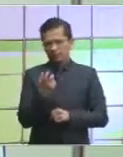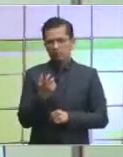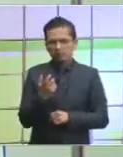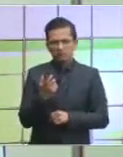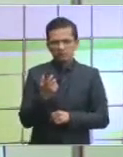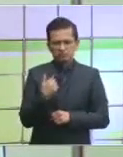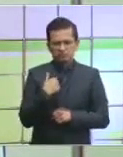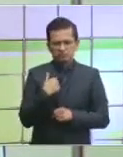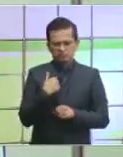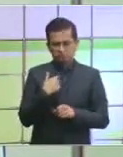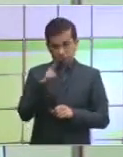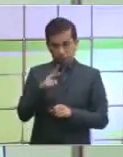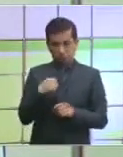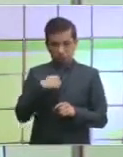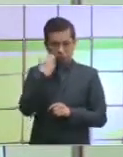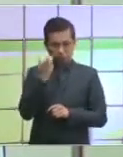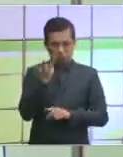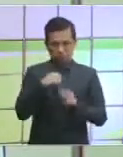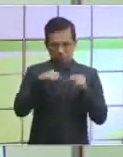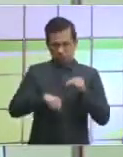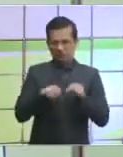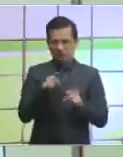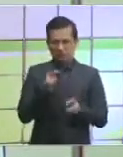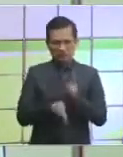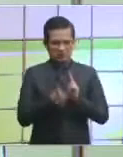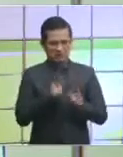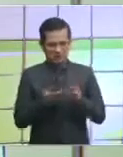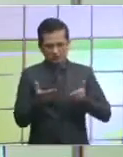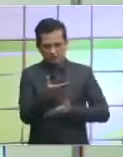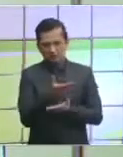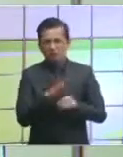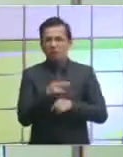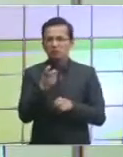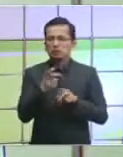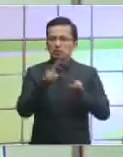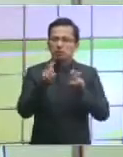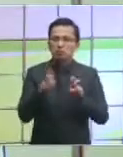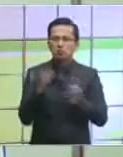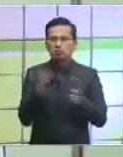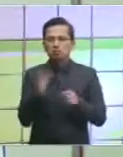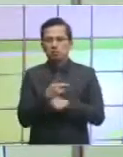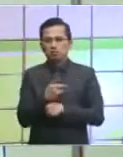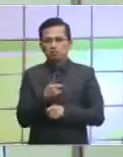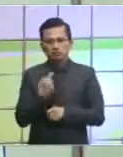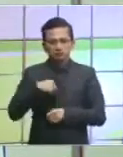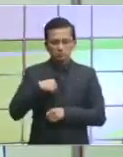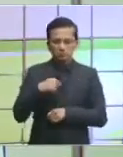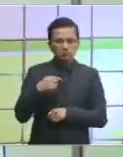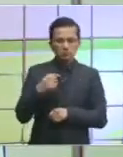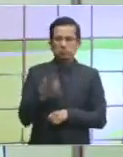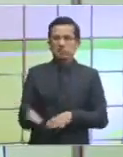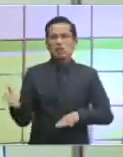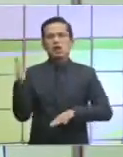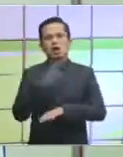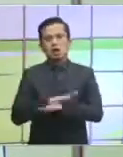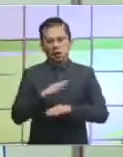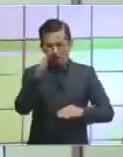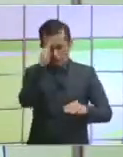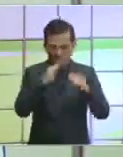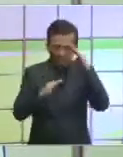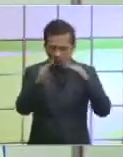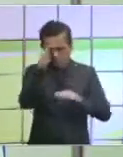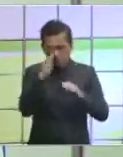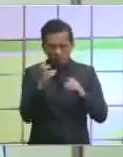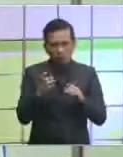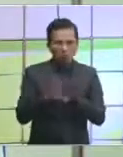charlar porque le plantearon unos temas que tampoco es que uno esté todo el día ahí como un enloquecido planteándose temas y preguntas y